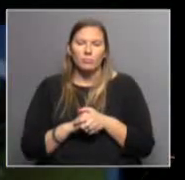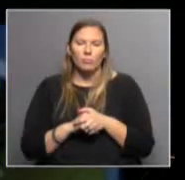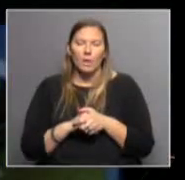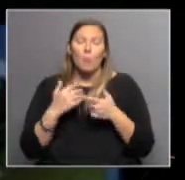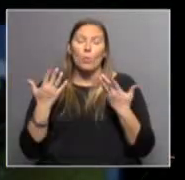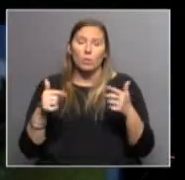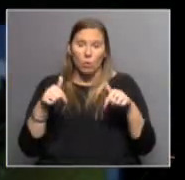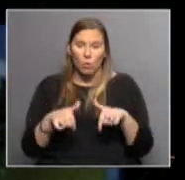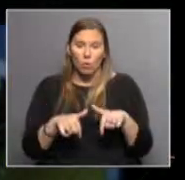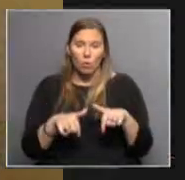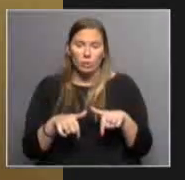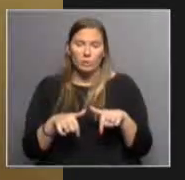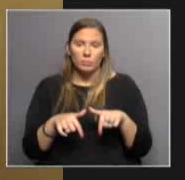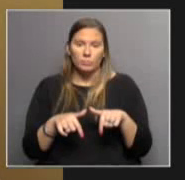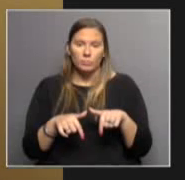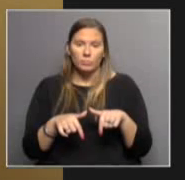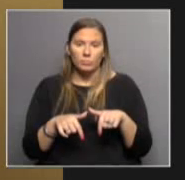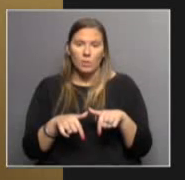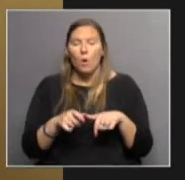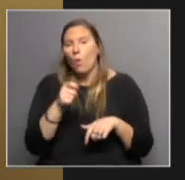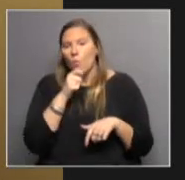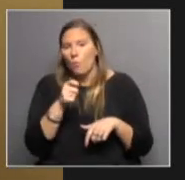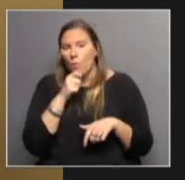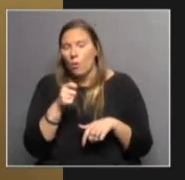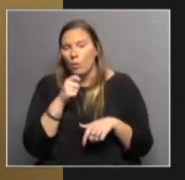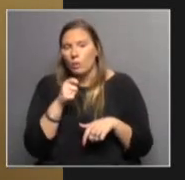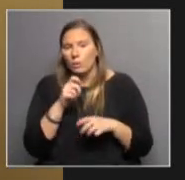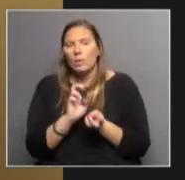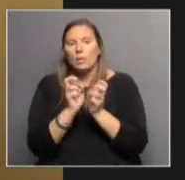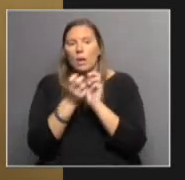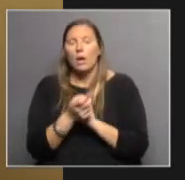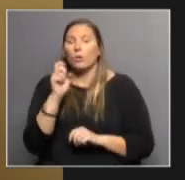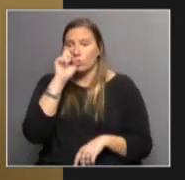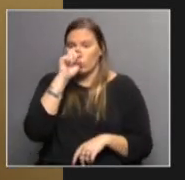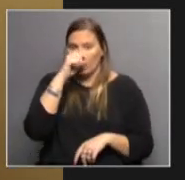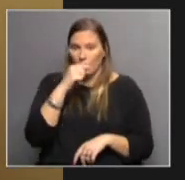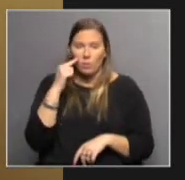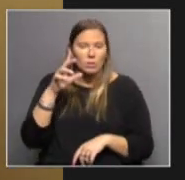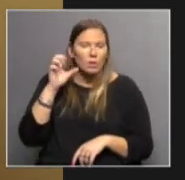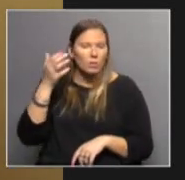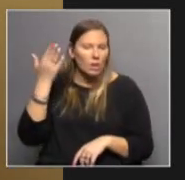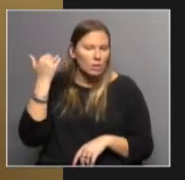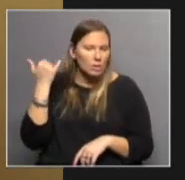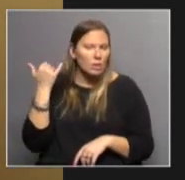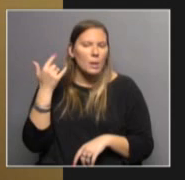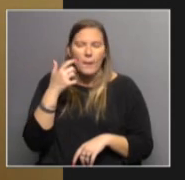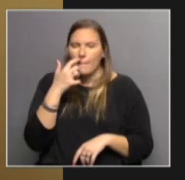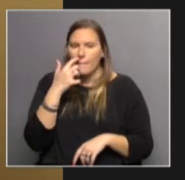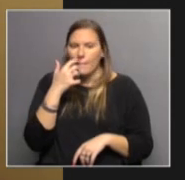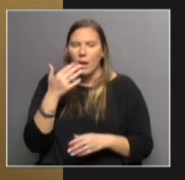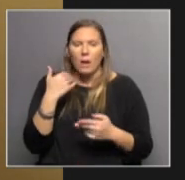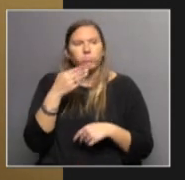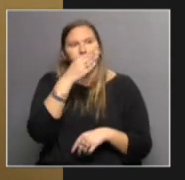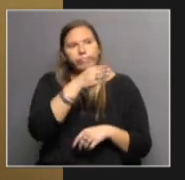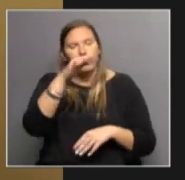Bueno, yo hoy les traigo una nota de Compo Ciudadano. ¿Te acordás que el otro día estuvimos recorriendo